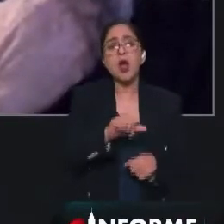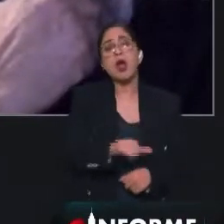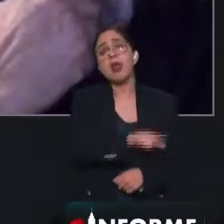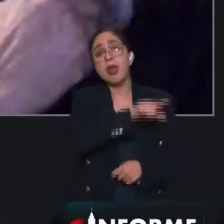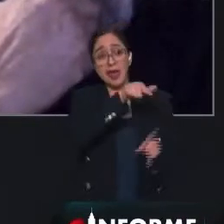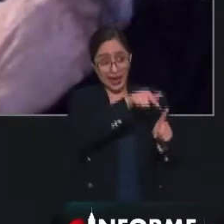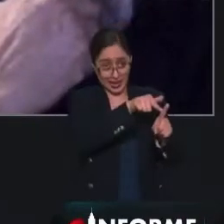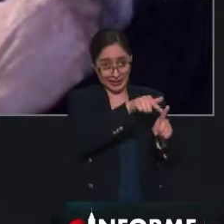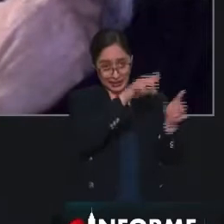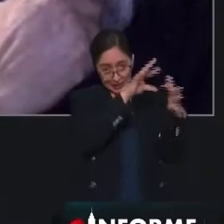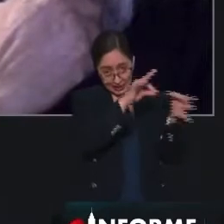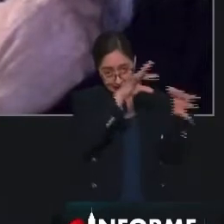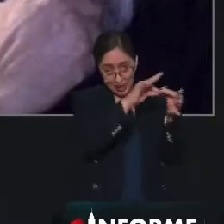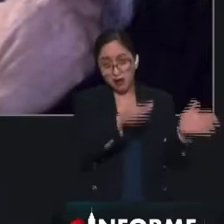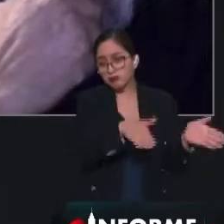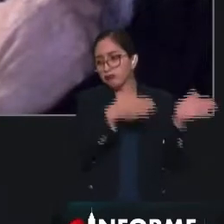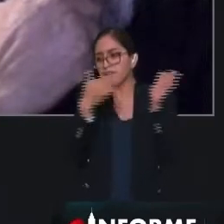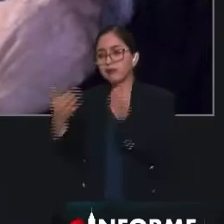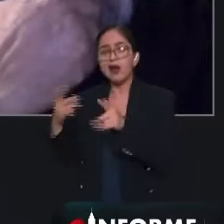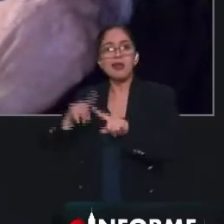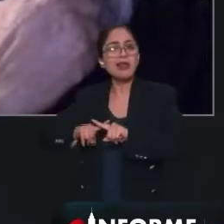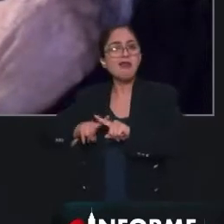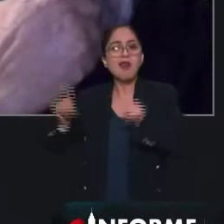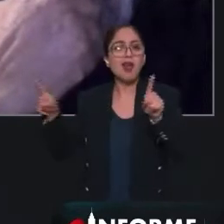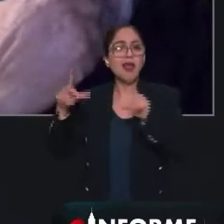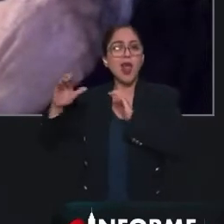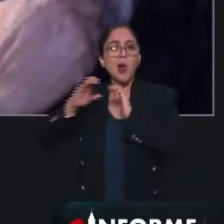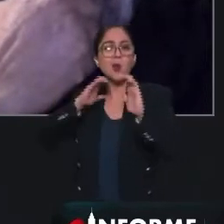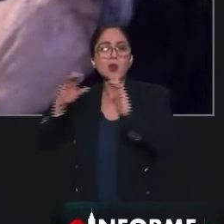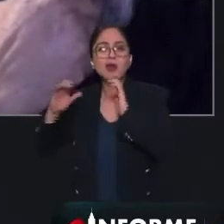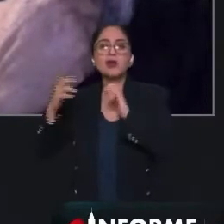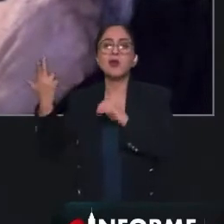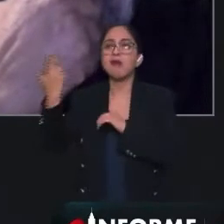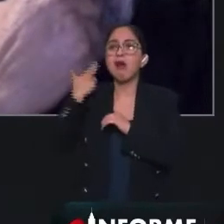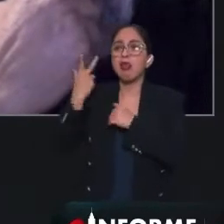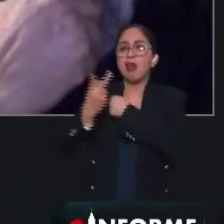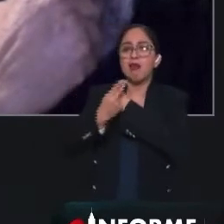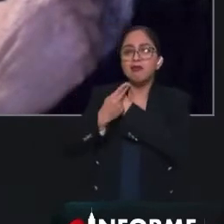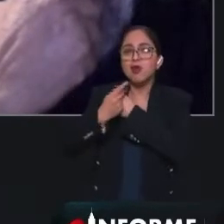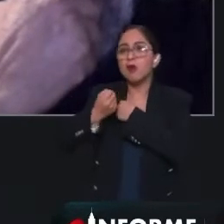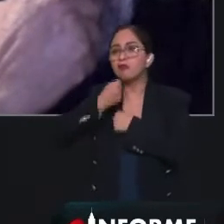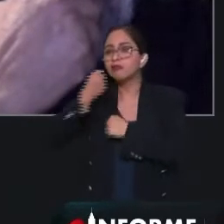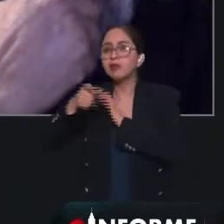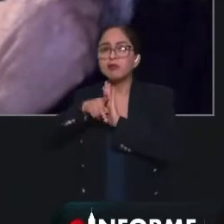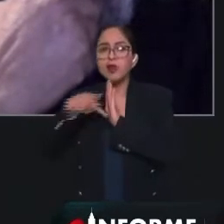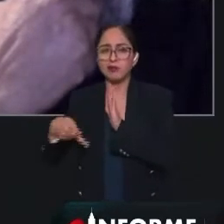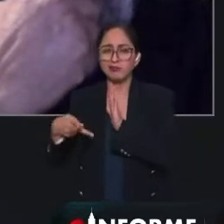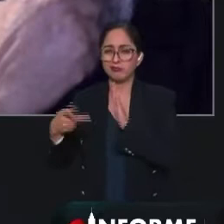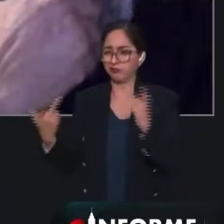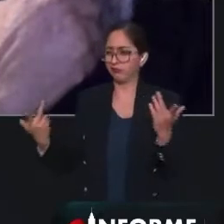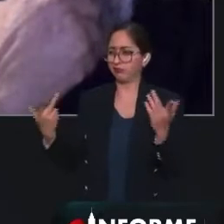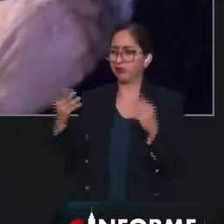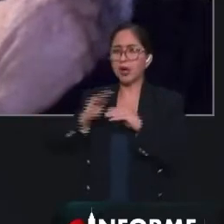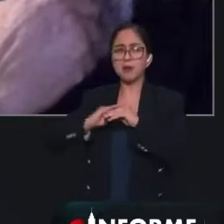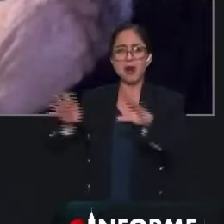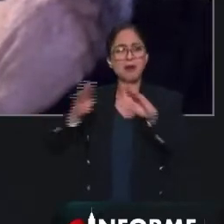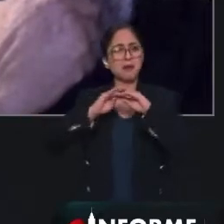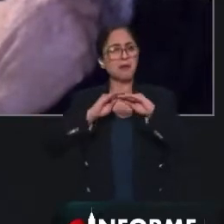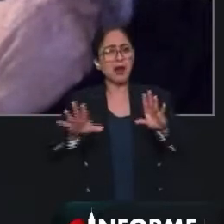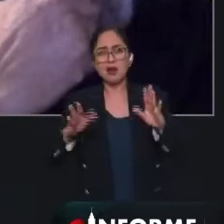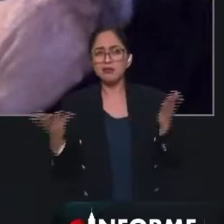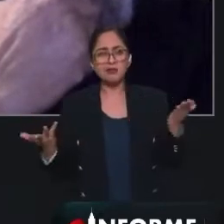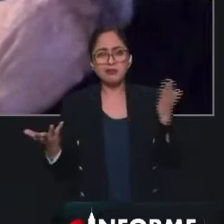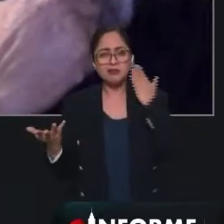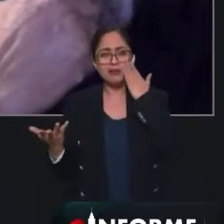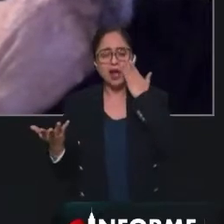muchísimos medios difunden o publican? Porque bueno, pues ahí tenemos a un sistema de salud que fue devastado y en el cual